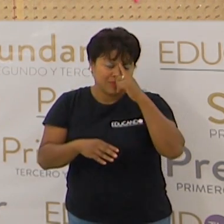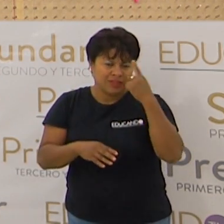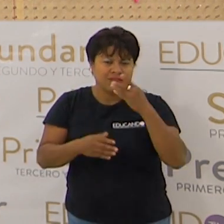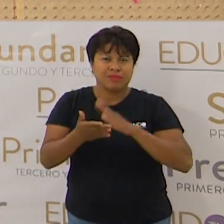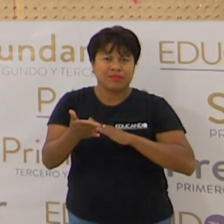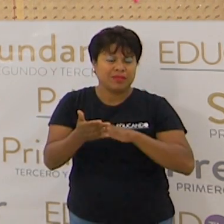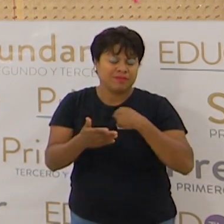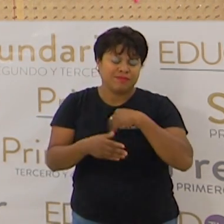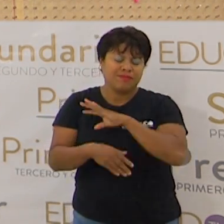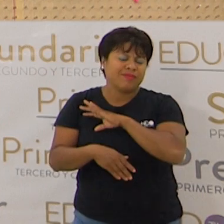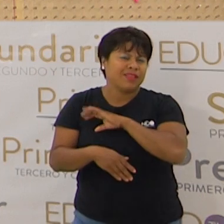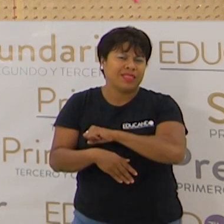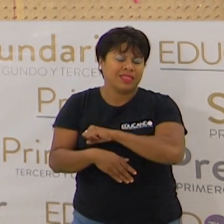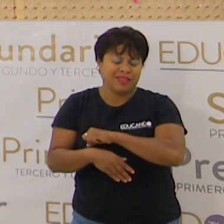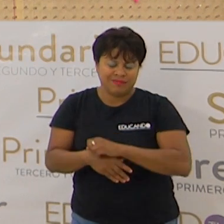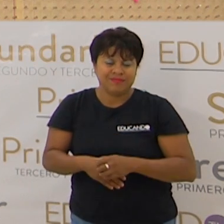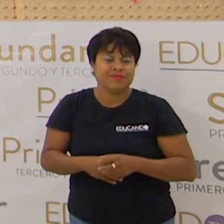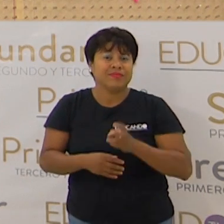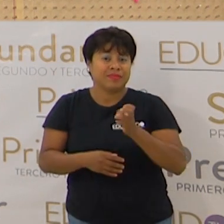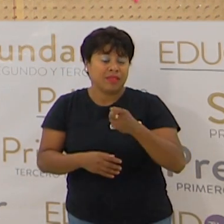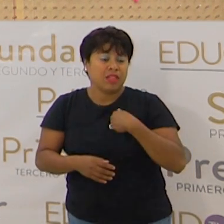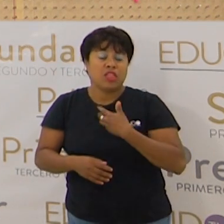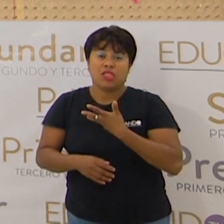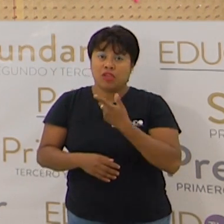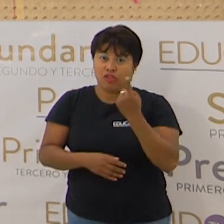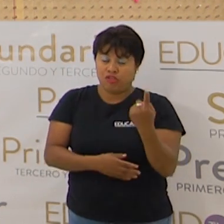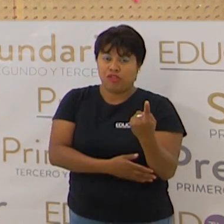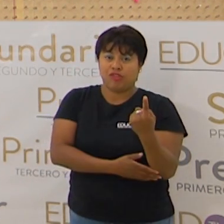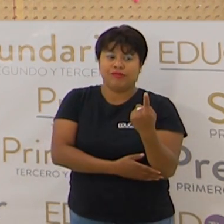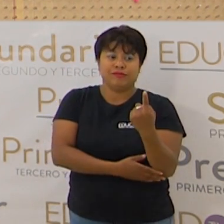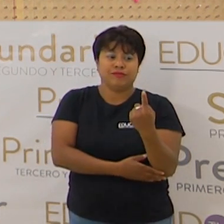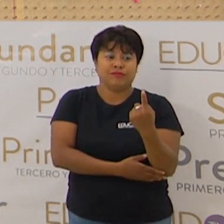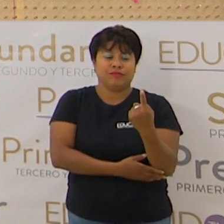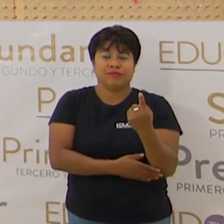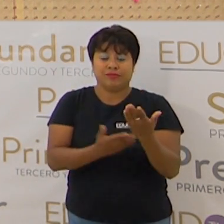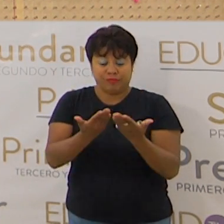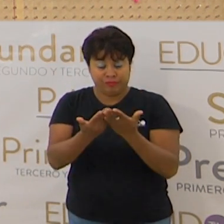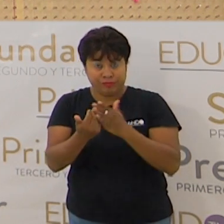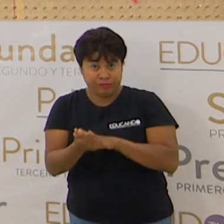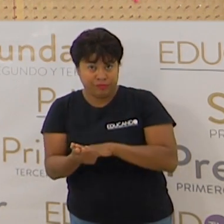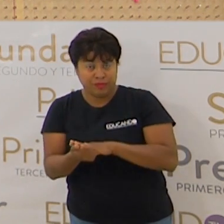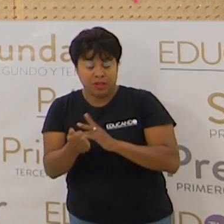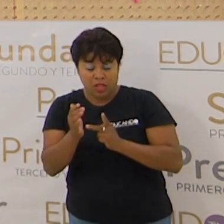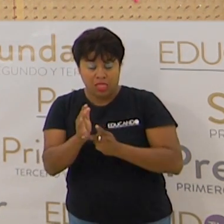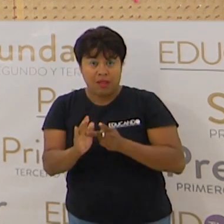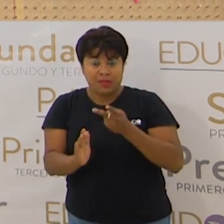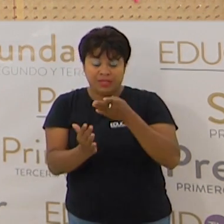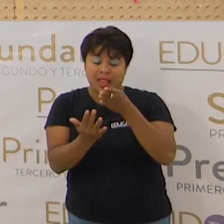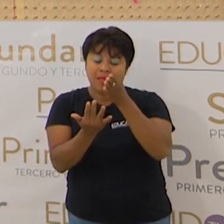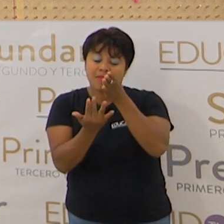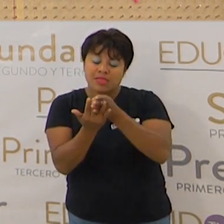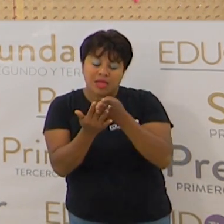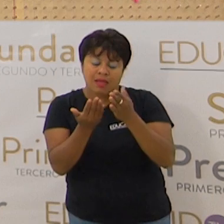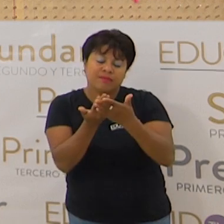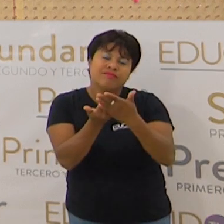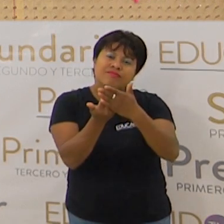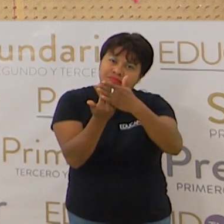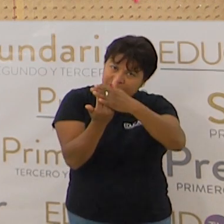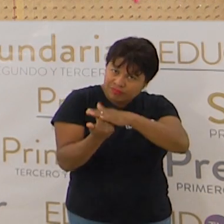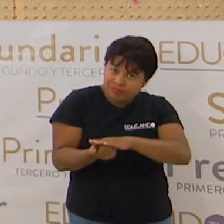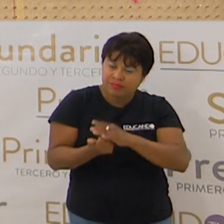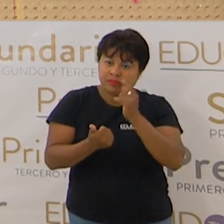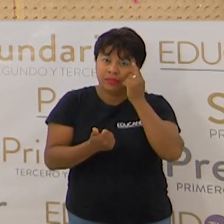pero me encanta, ¿no? Entonces aquí ya tengo 1, lo vuelvo a doblar a la mitad, de eso se trata un eje